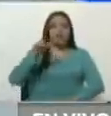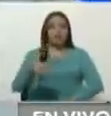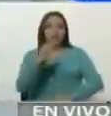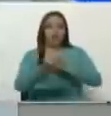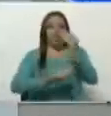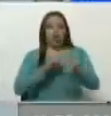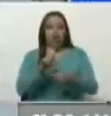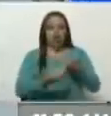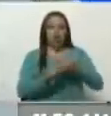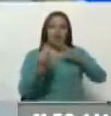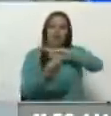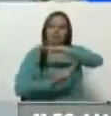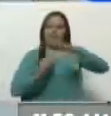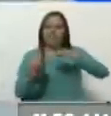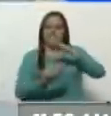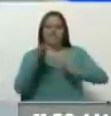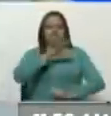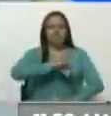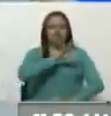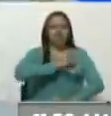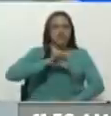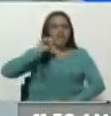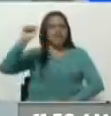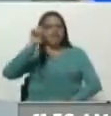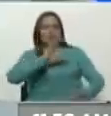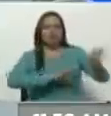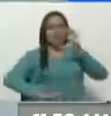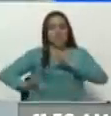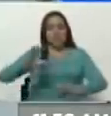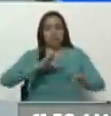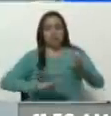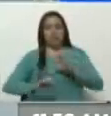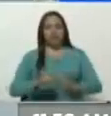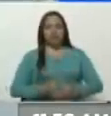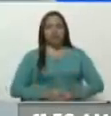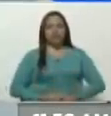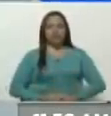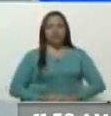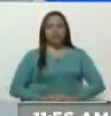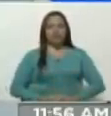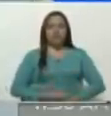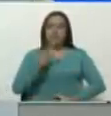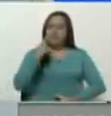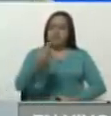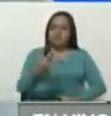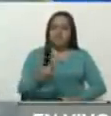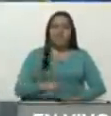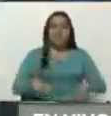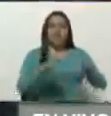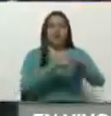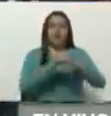principios del socialismo científico, vale decir, Marx y Engels,